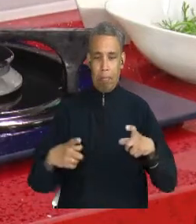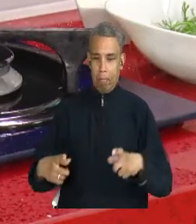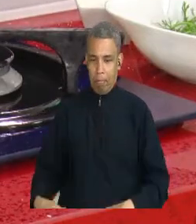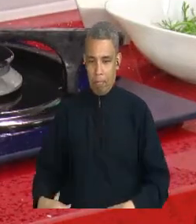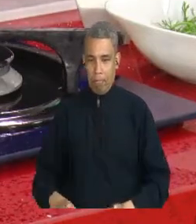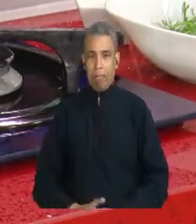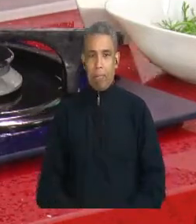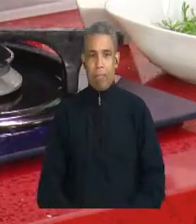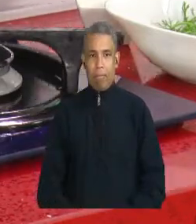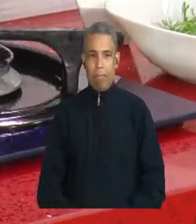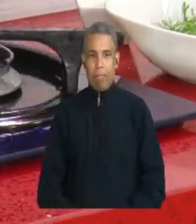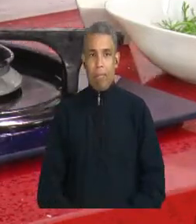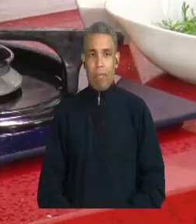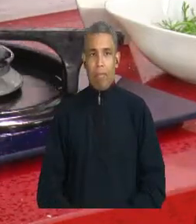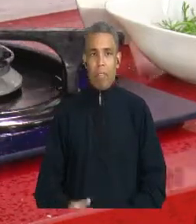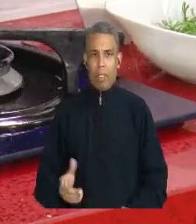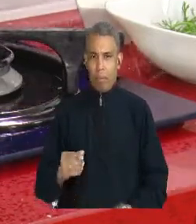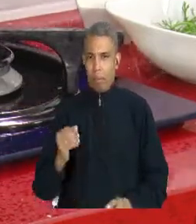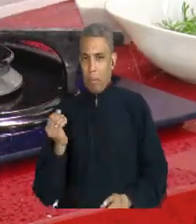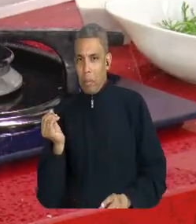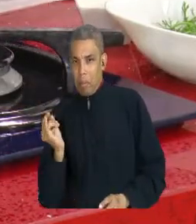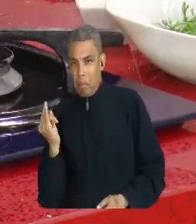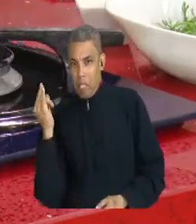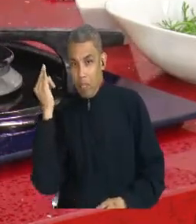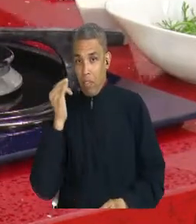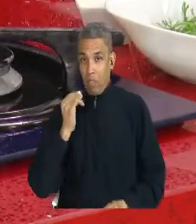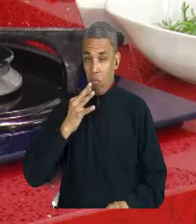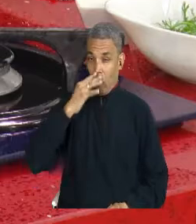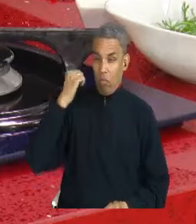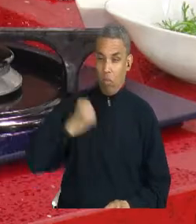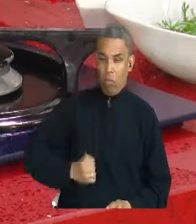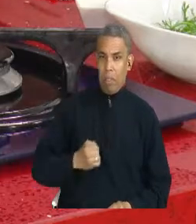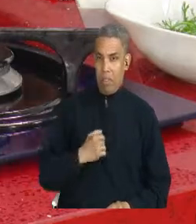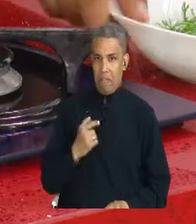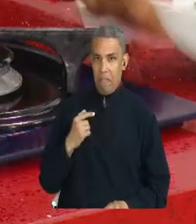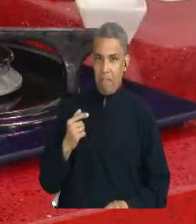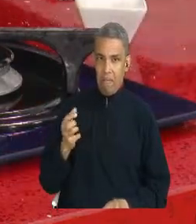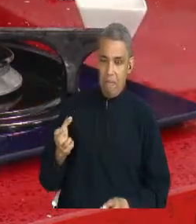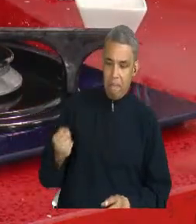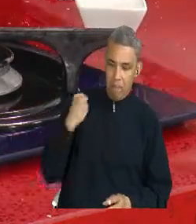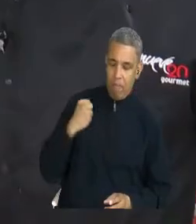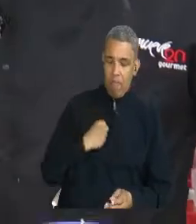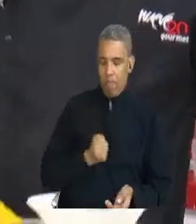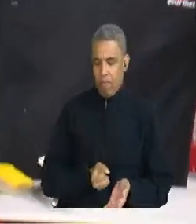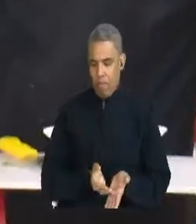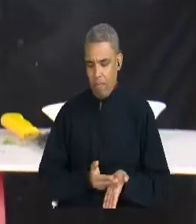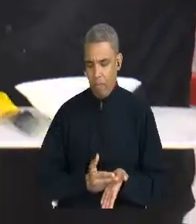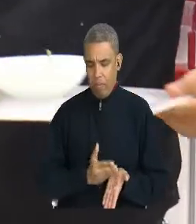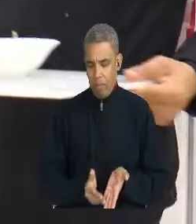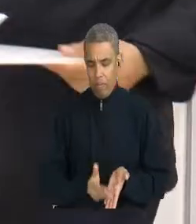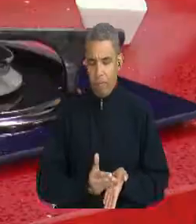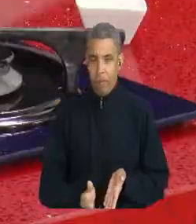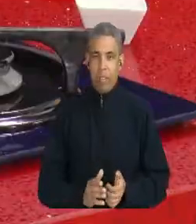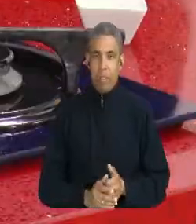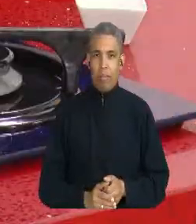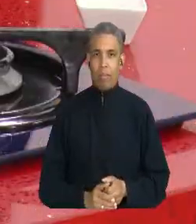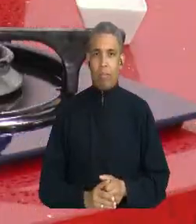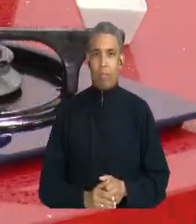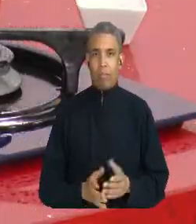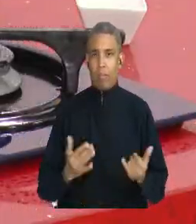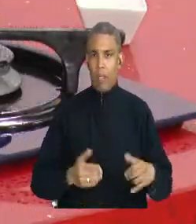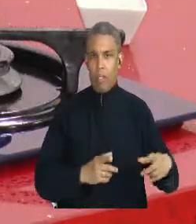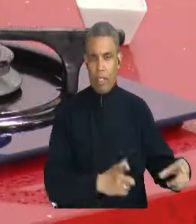vamos a agregar nuestro cilantro. Ajá. Sí, ok, retiro todo esto. Ya. Y vamos a hacer nuestro